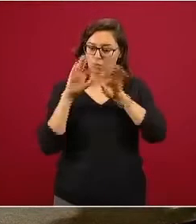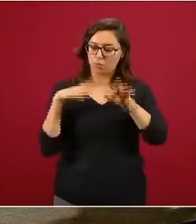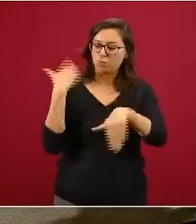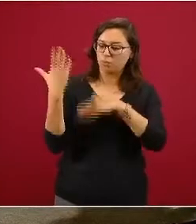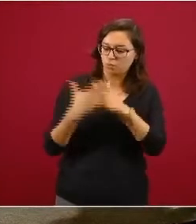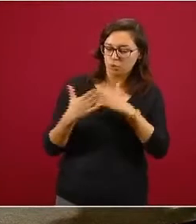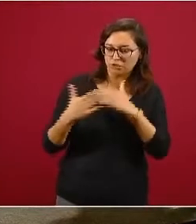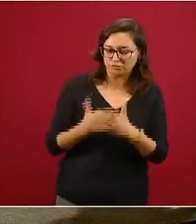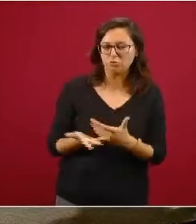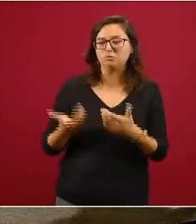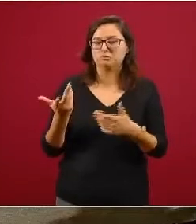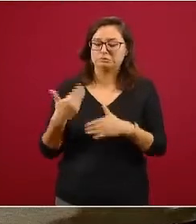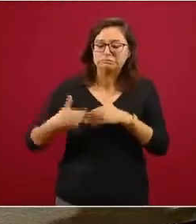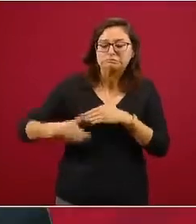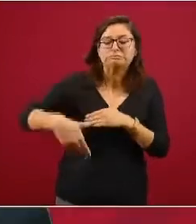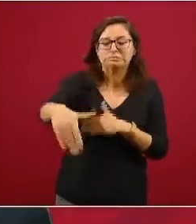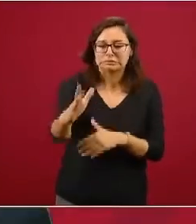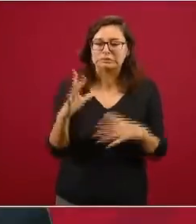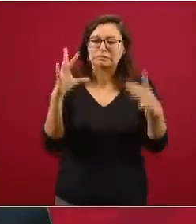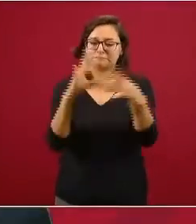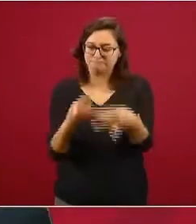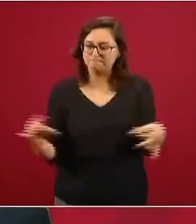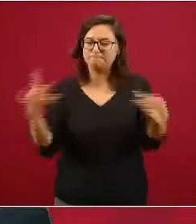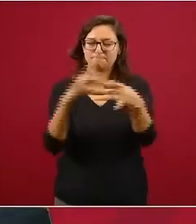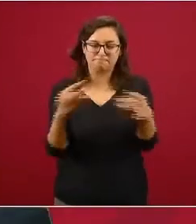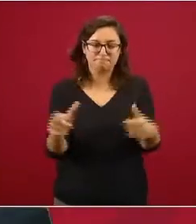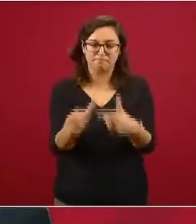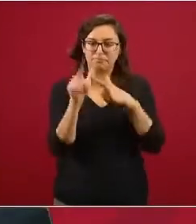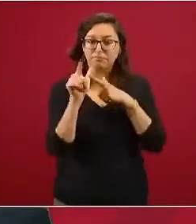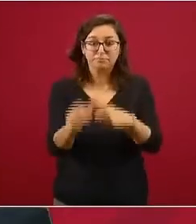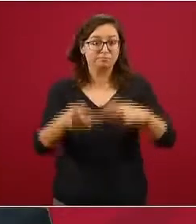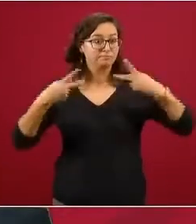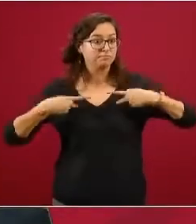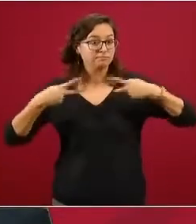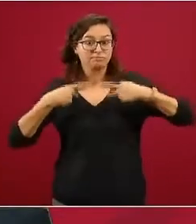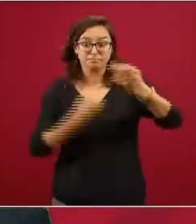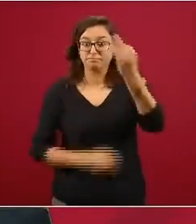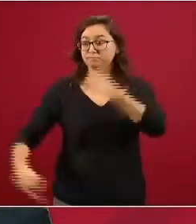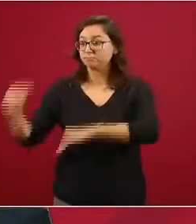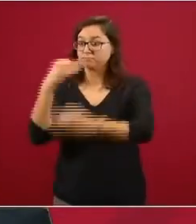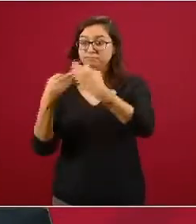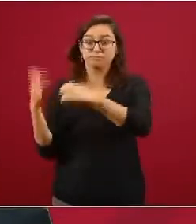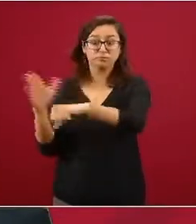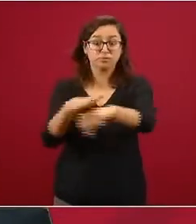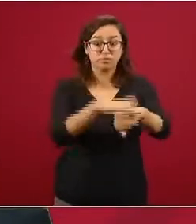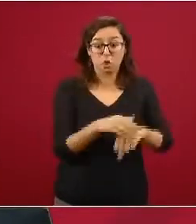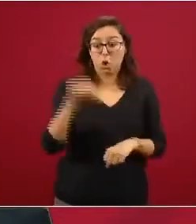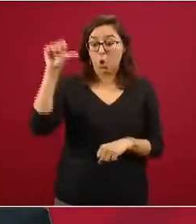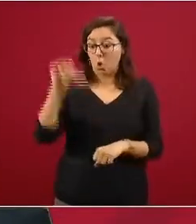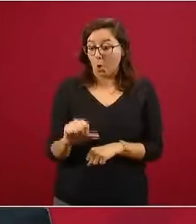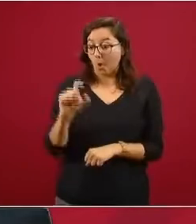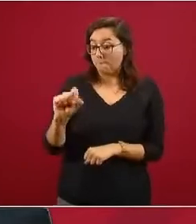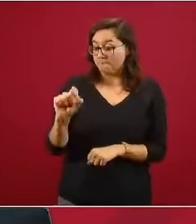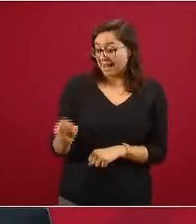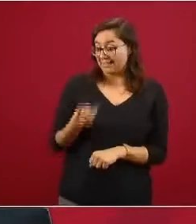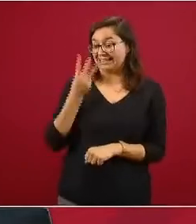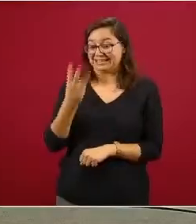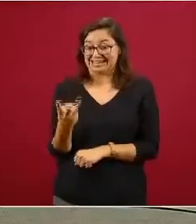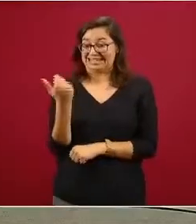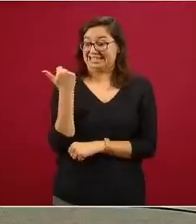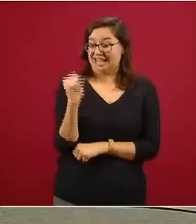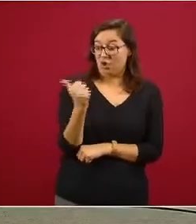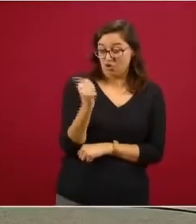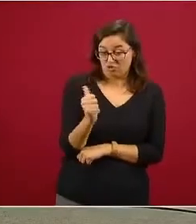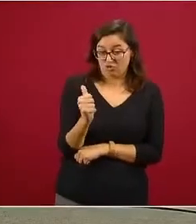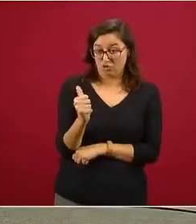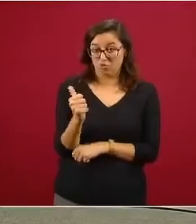siguientes días y semanas. Resumen para toda la población: hoy, que es 23 de agosto, no tenemos ninguna vacuna